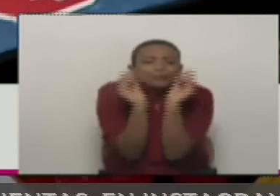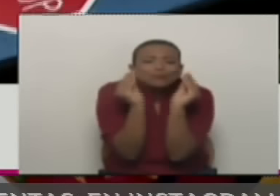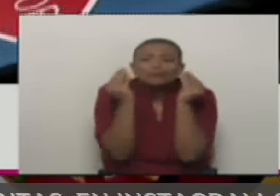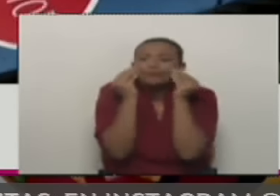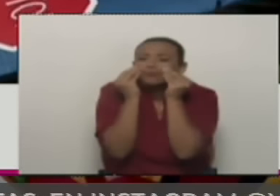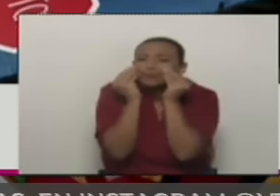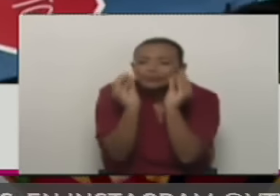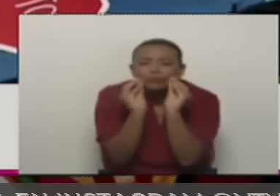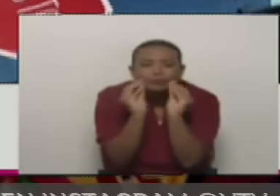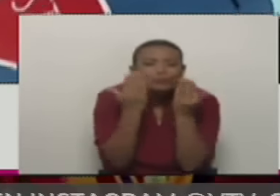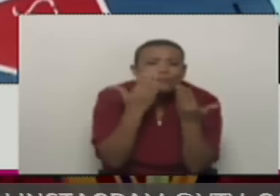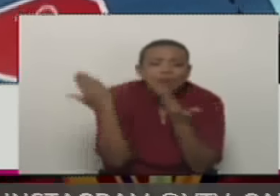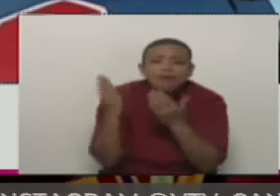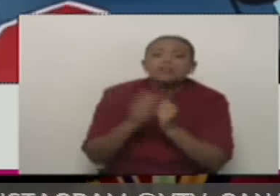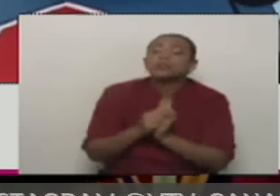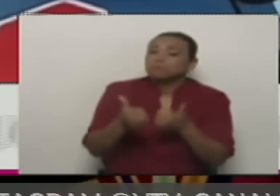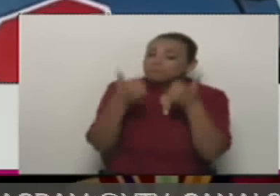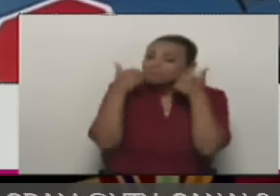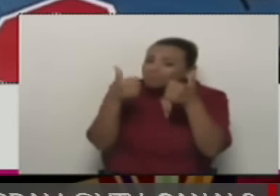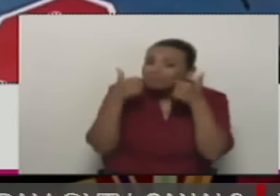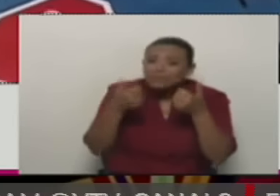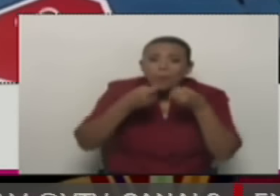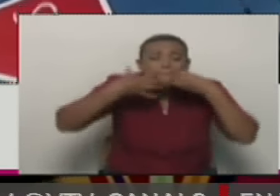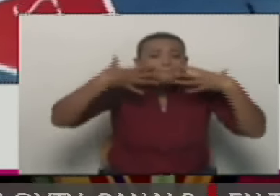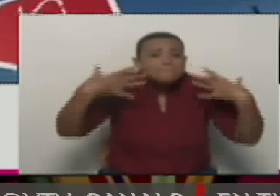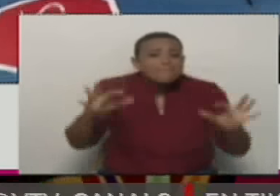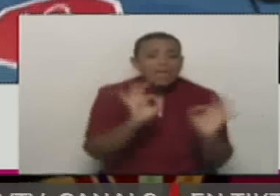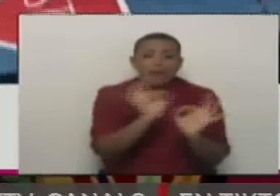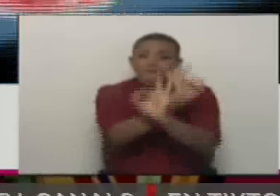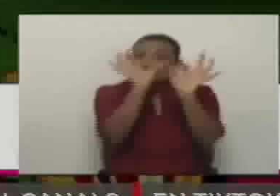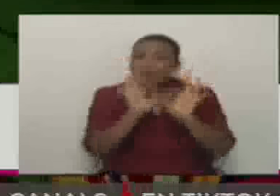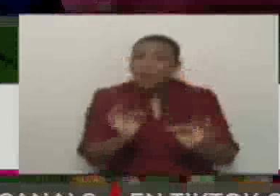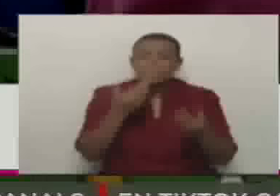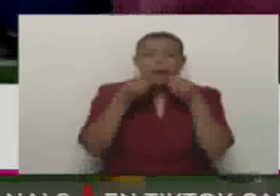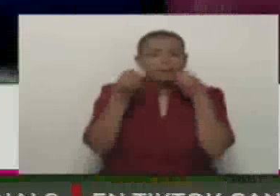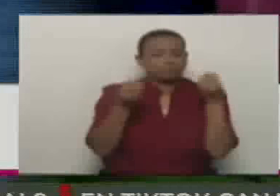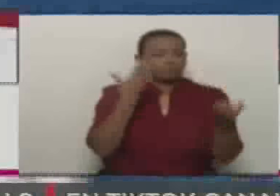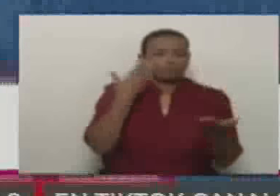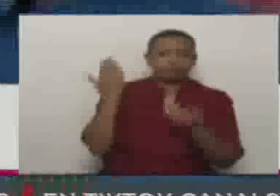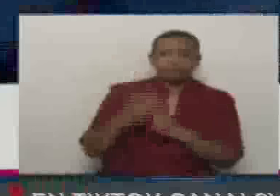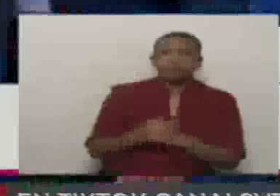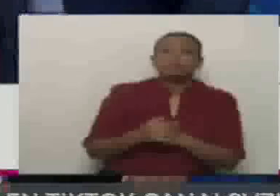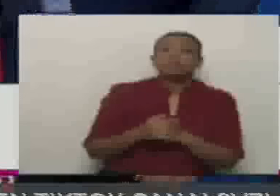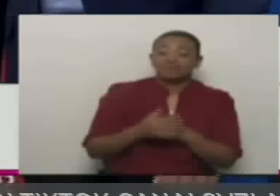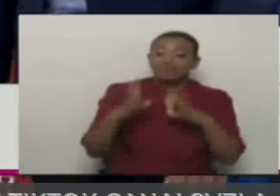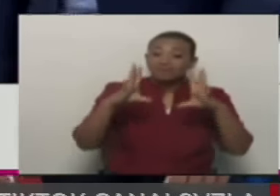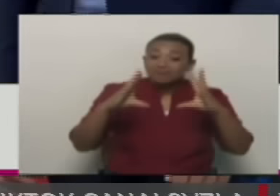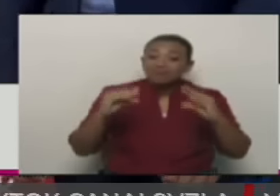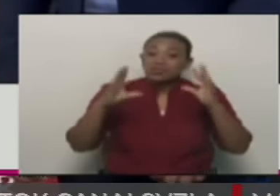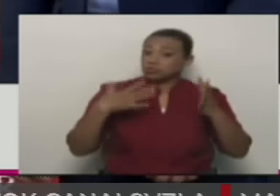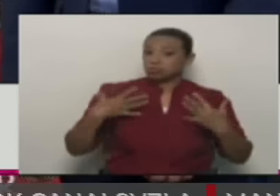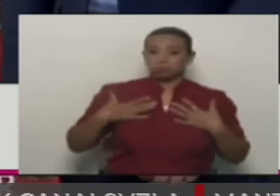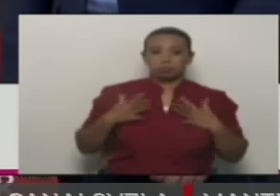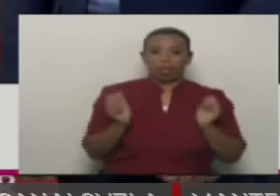¿verdad? ¿Ah? Esto es una belleza, vale. ¿Ah? Mira, yo no quepo aquí.